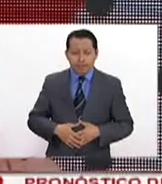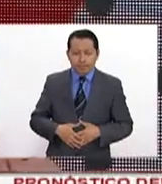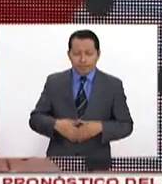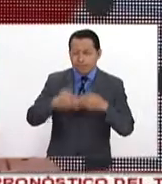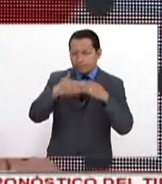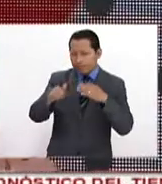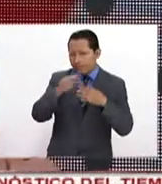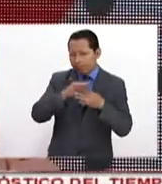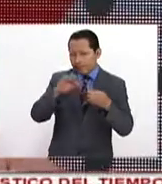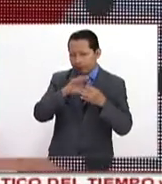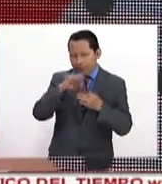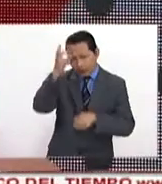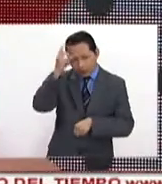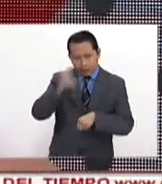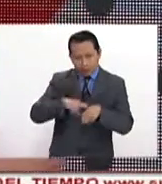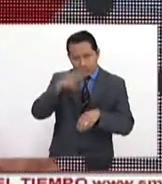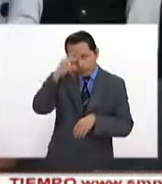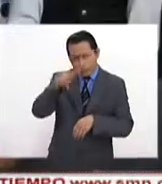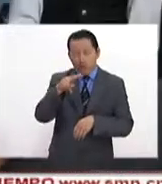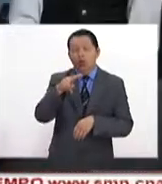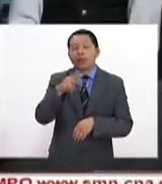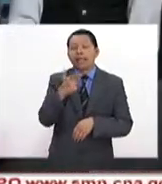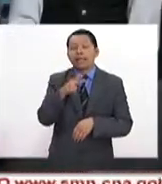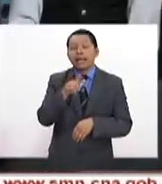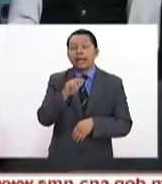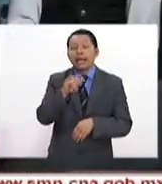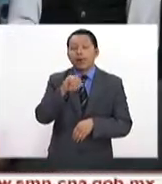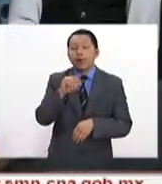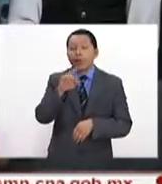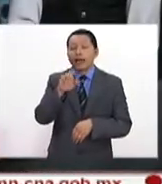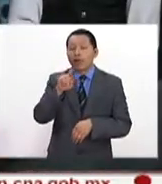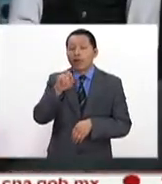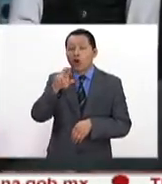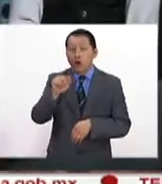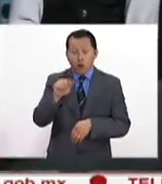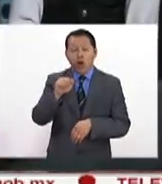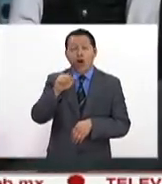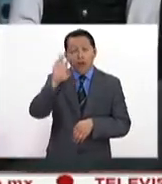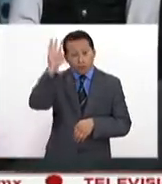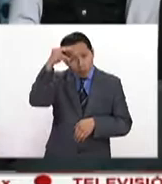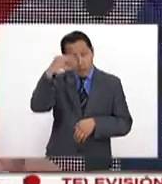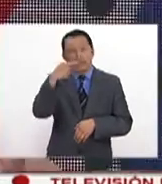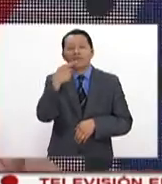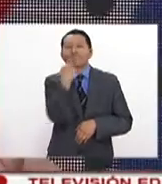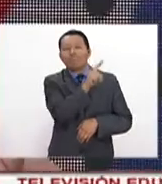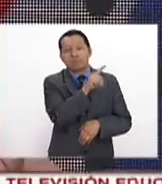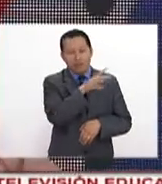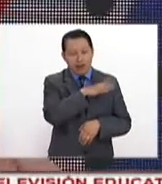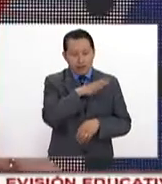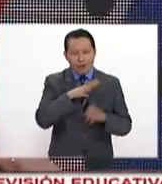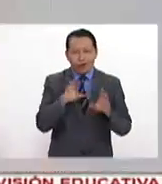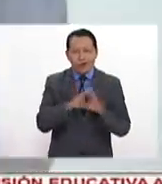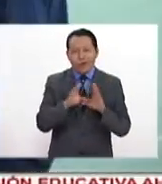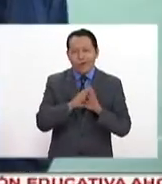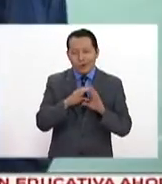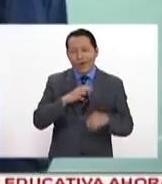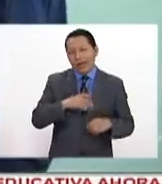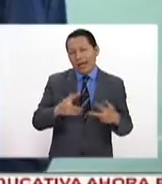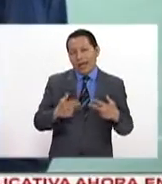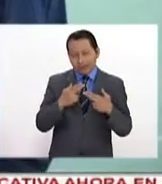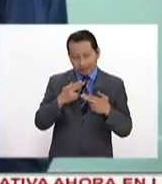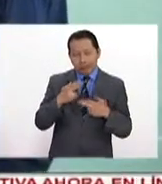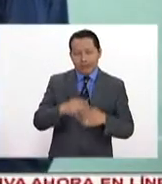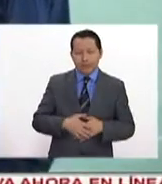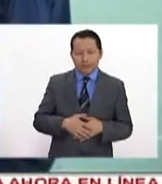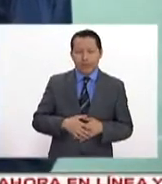Más adelante, el director mexicano Guillermo del Toro acusa a Donald Trump de ser un cáncer para la humanidad. Y en los